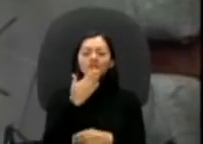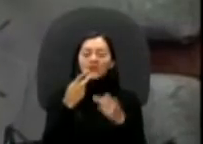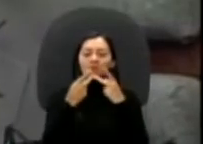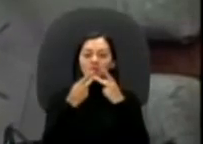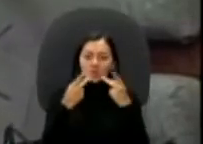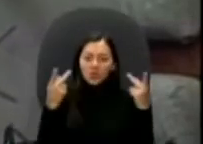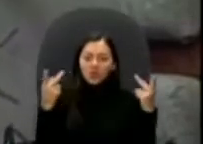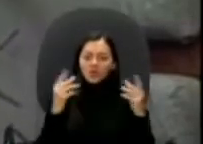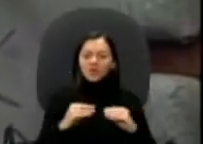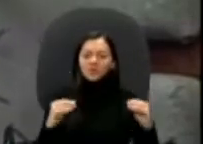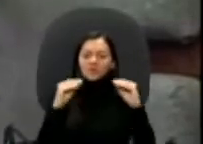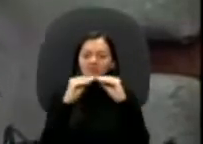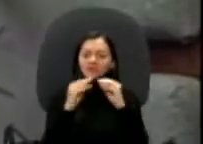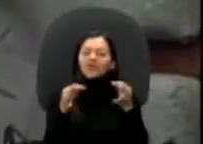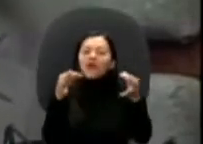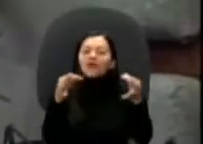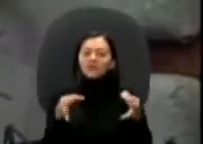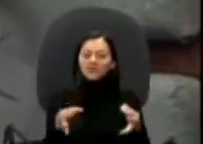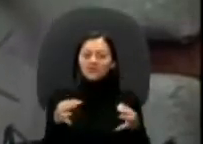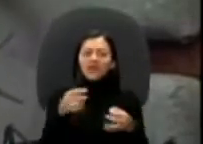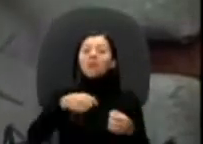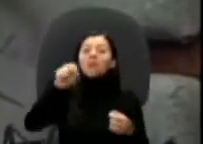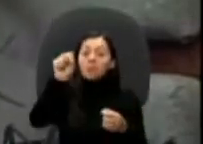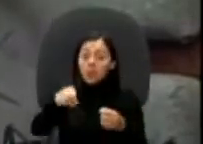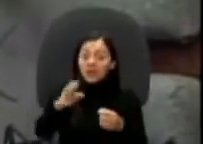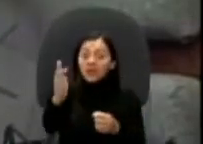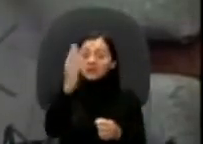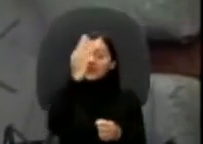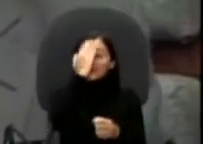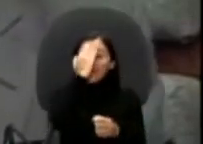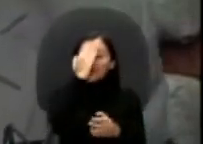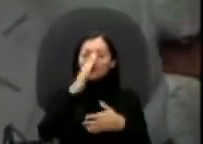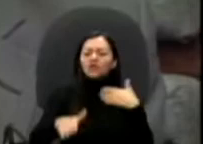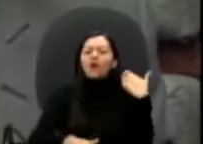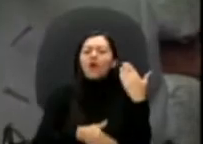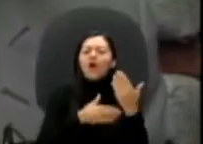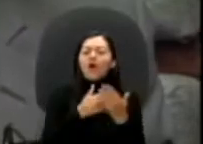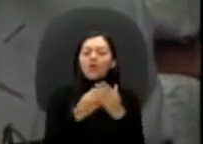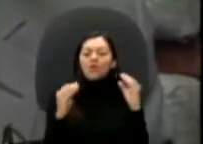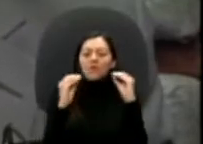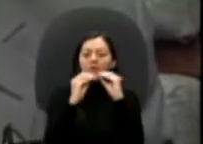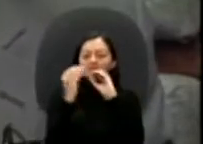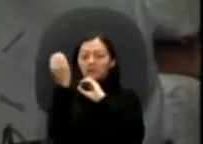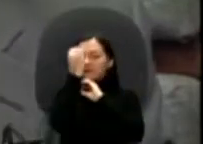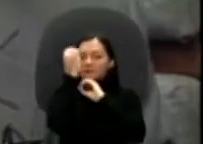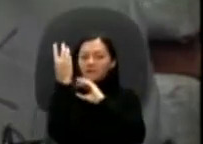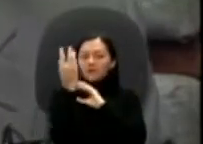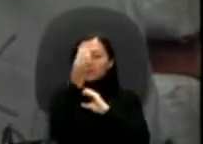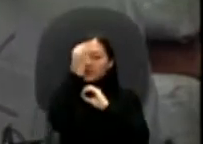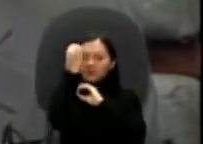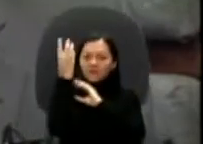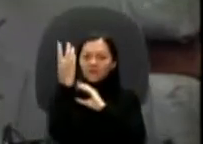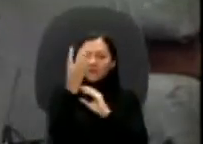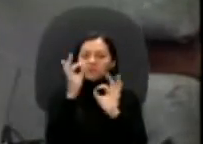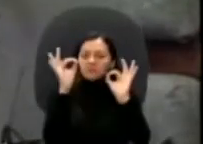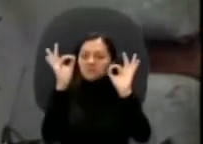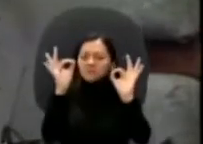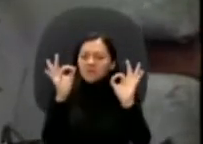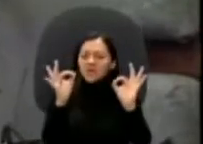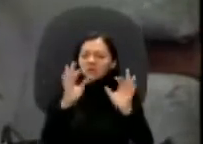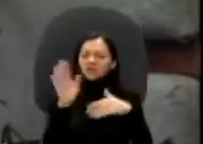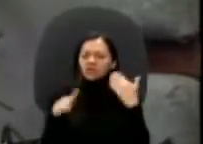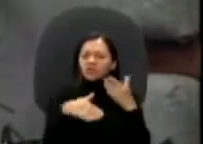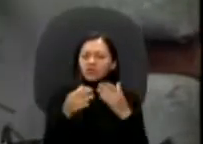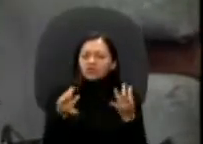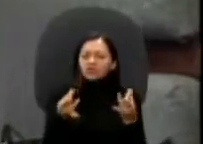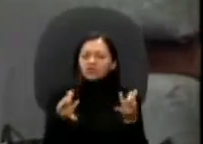espacio de carácter oficial que le permita a usted por sobre todas las cosas recibir información veraz verificada haciendo así efectivo